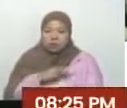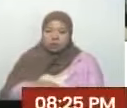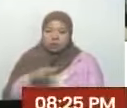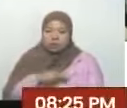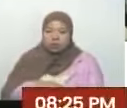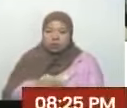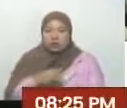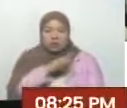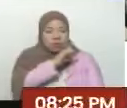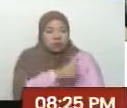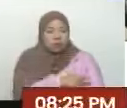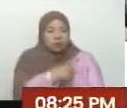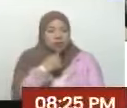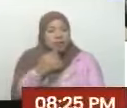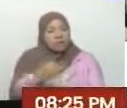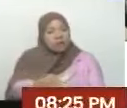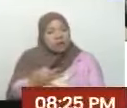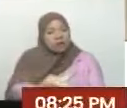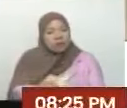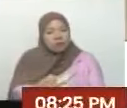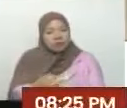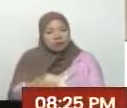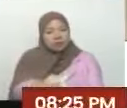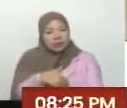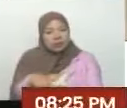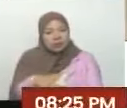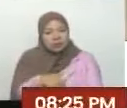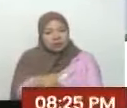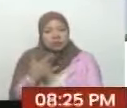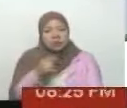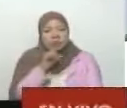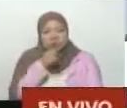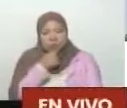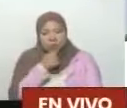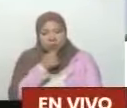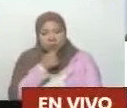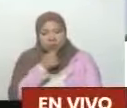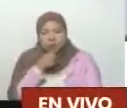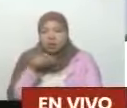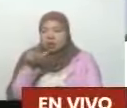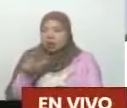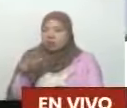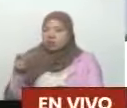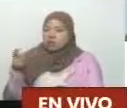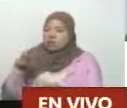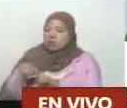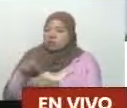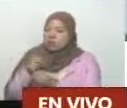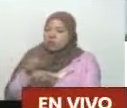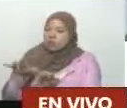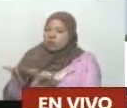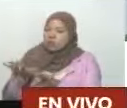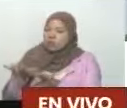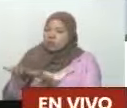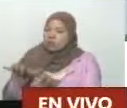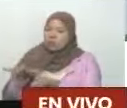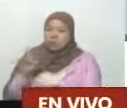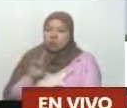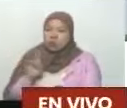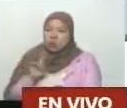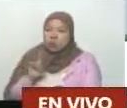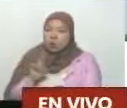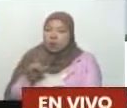poder popular de verdad, de la calle, no de las oficinas, de los aires acondicionados. Tiene que ser